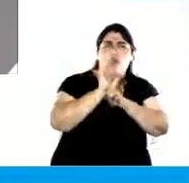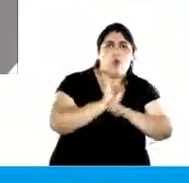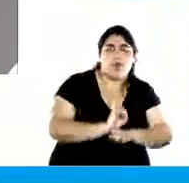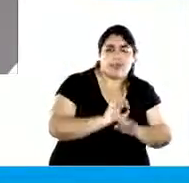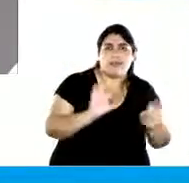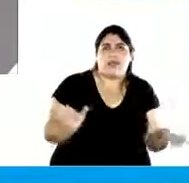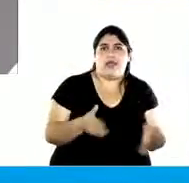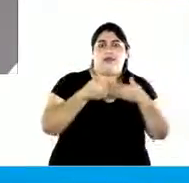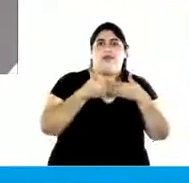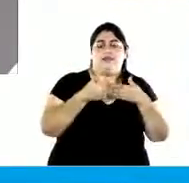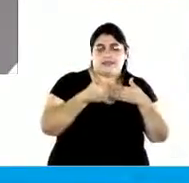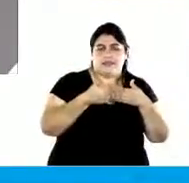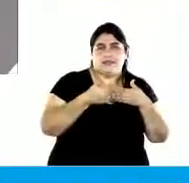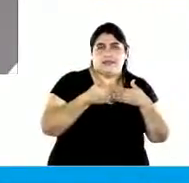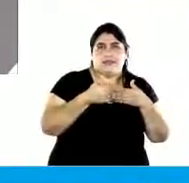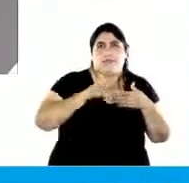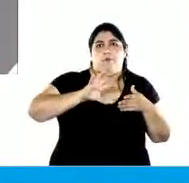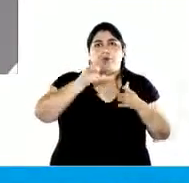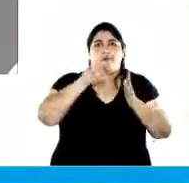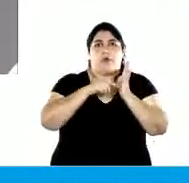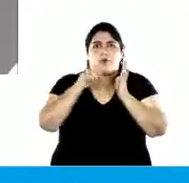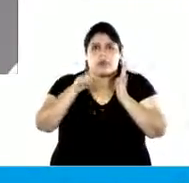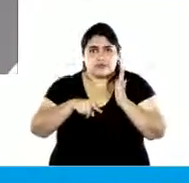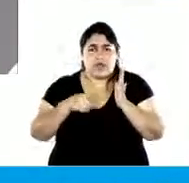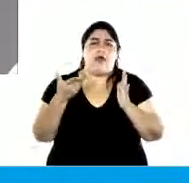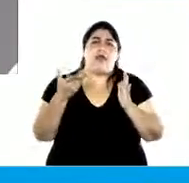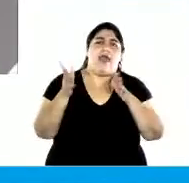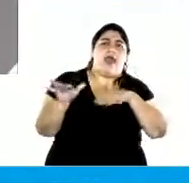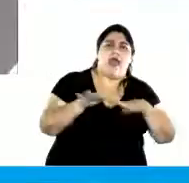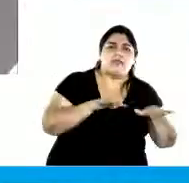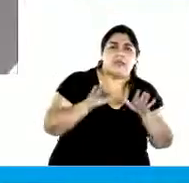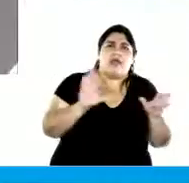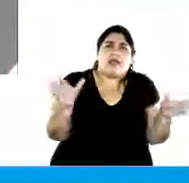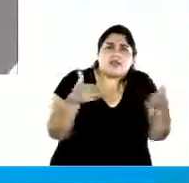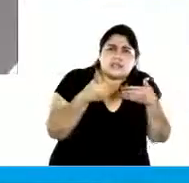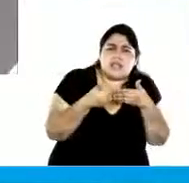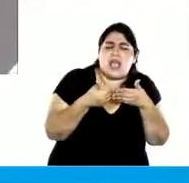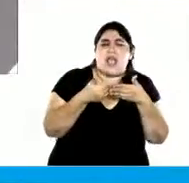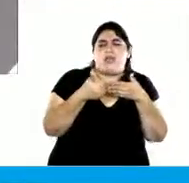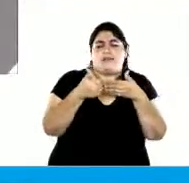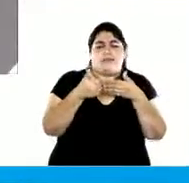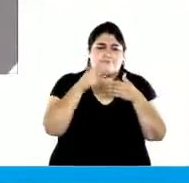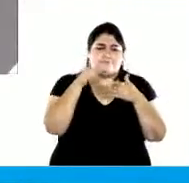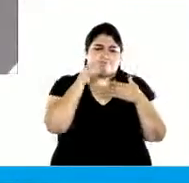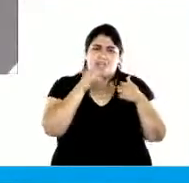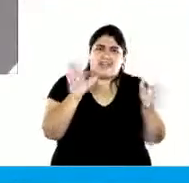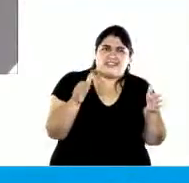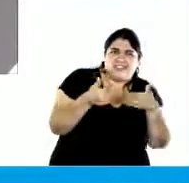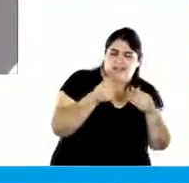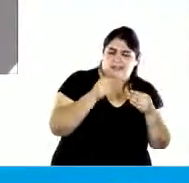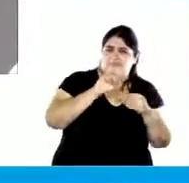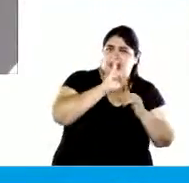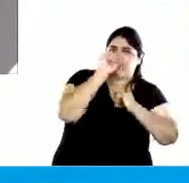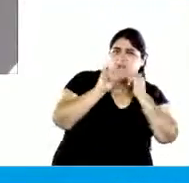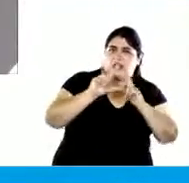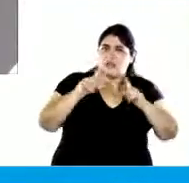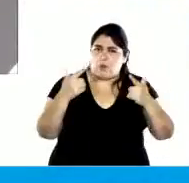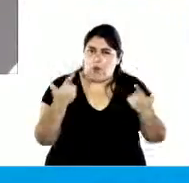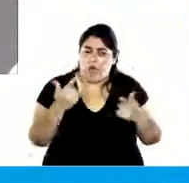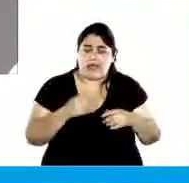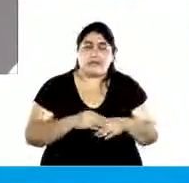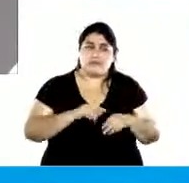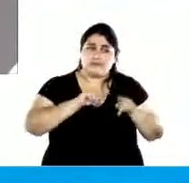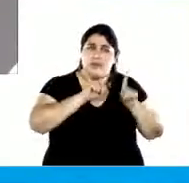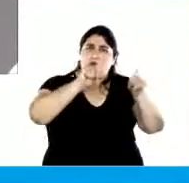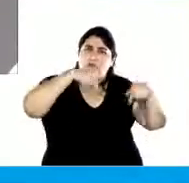vivió en nuestra provincia, con algunos cierres de algunas actividades casi inexplicables y que generaron, por supuesto,